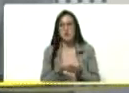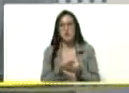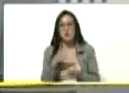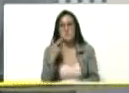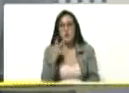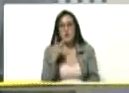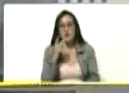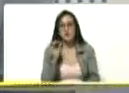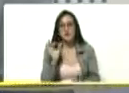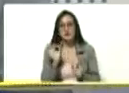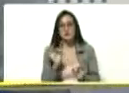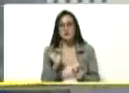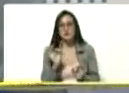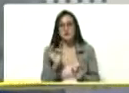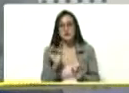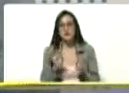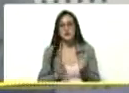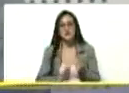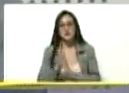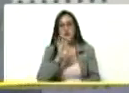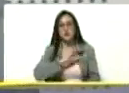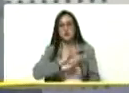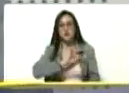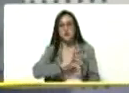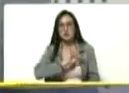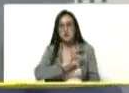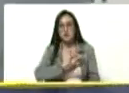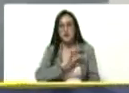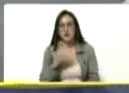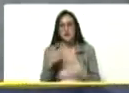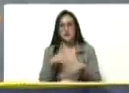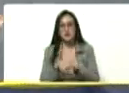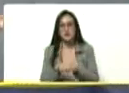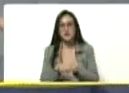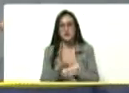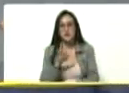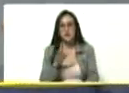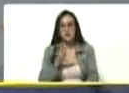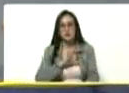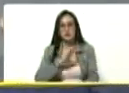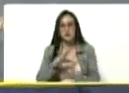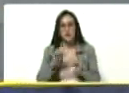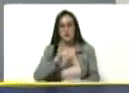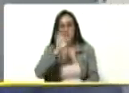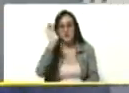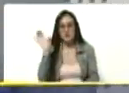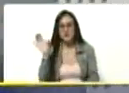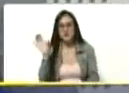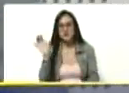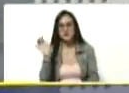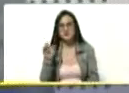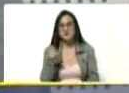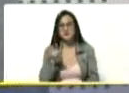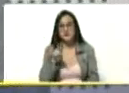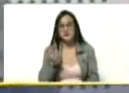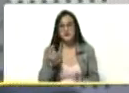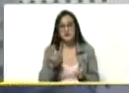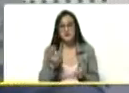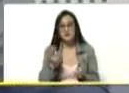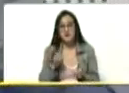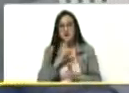políticas orientadas al desarrollo social y la integración de nuestros países. Ese avance es